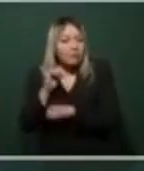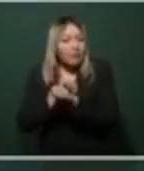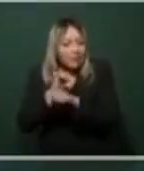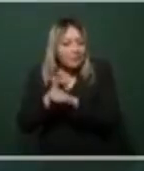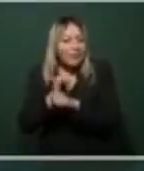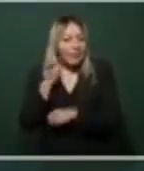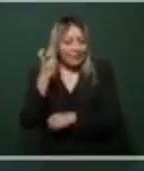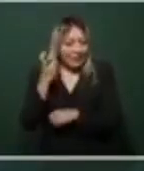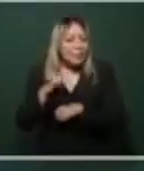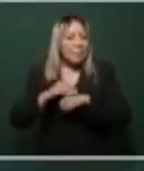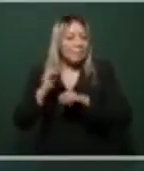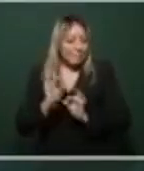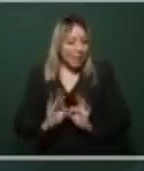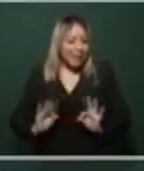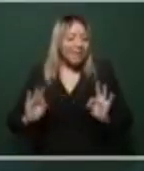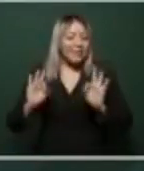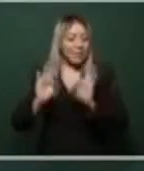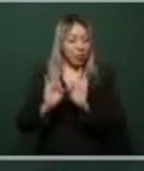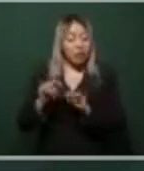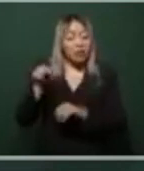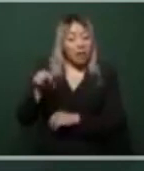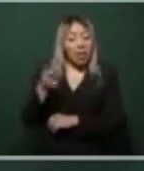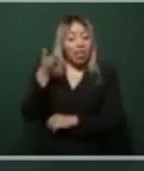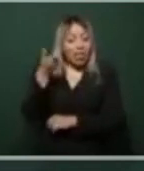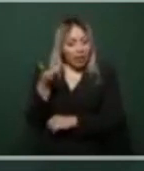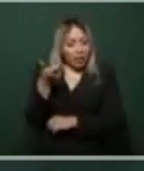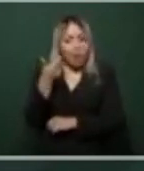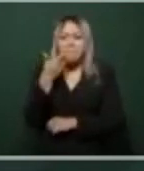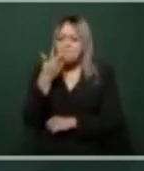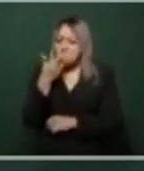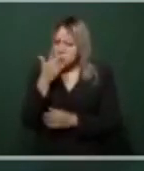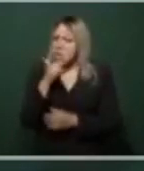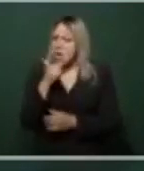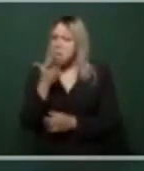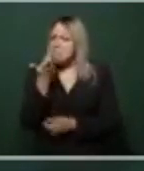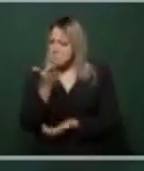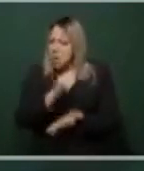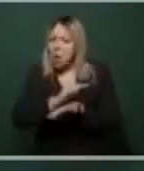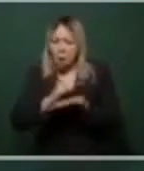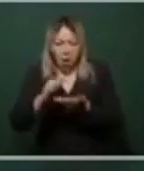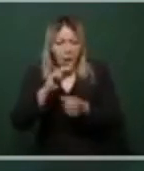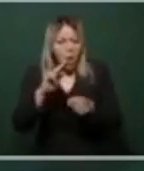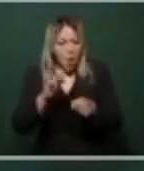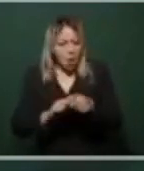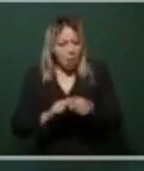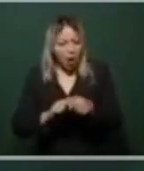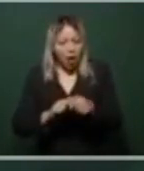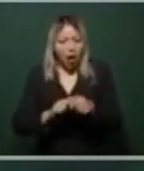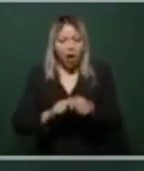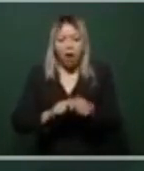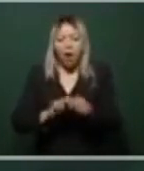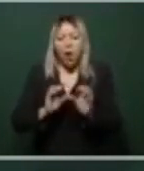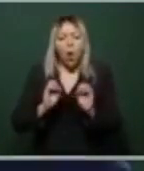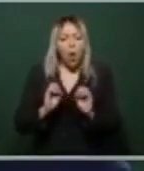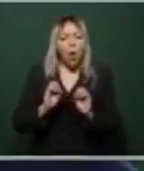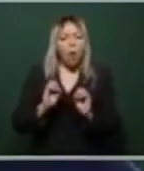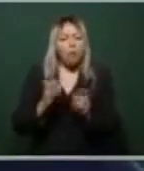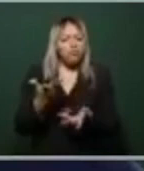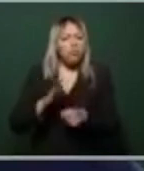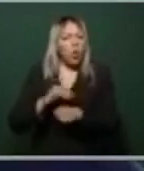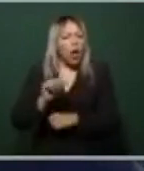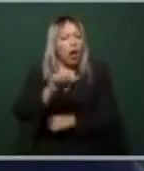¿Es de procedencia lícita? ¿O ilícita? ¿Por qué en el